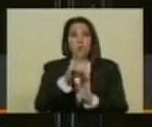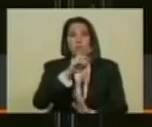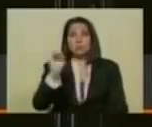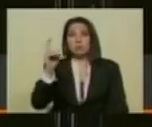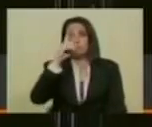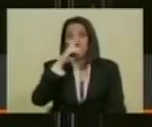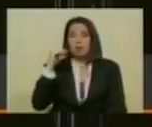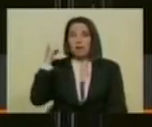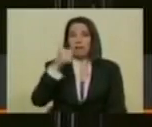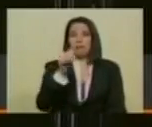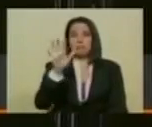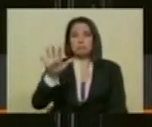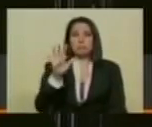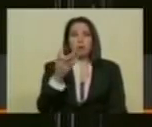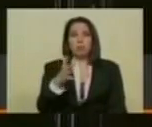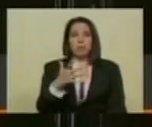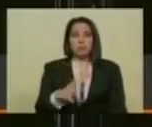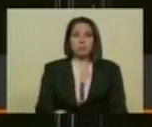para acá.